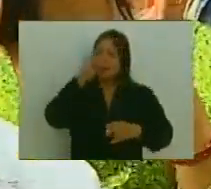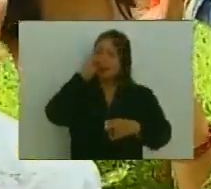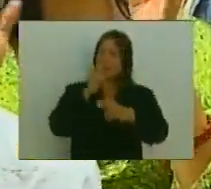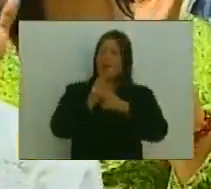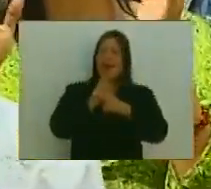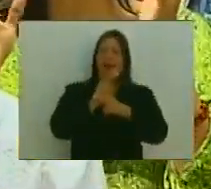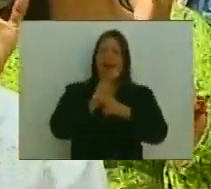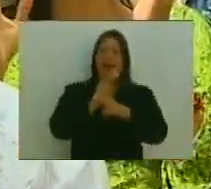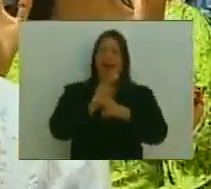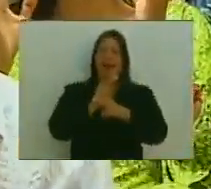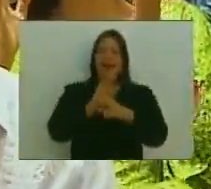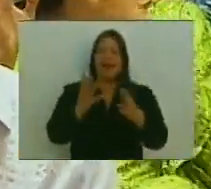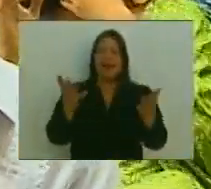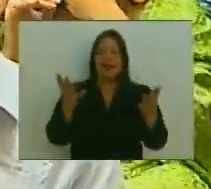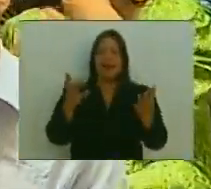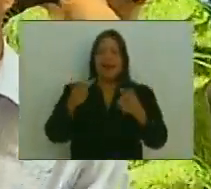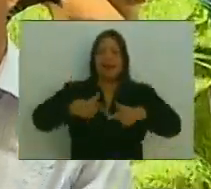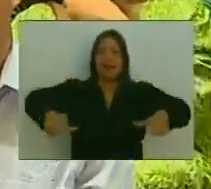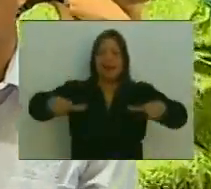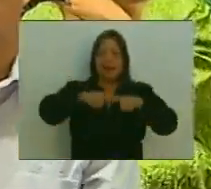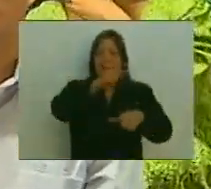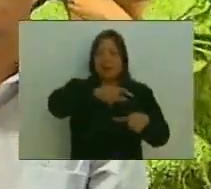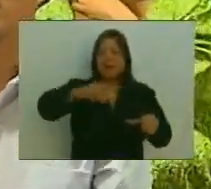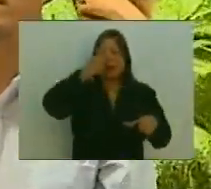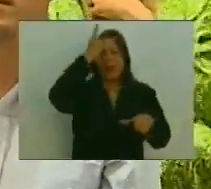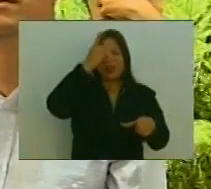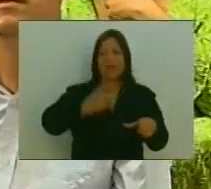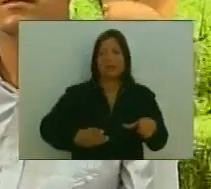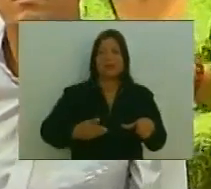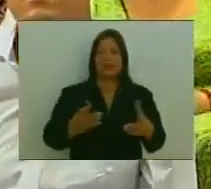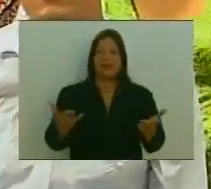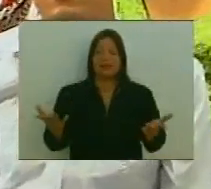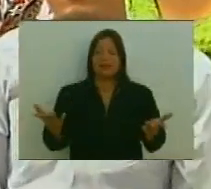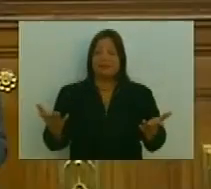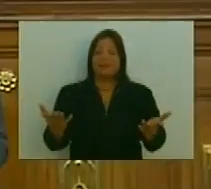representando sobre todo el sector de las personas con discapacidad.